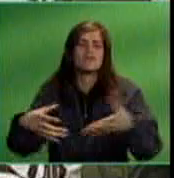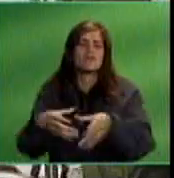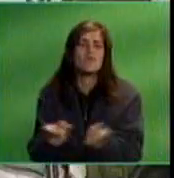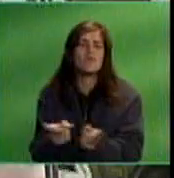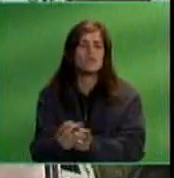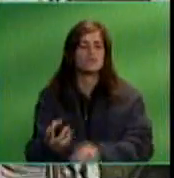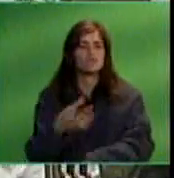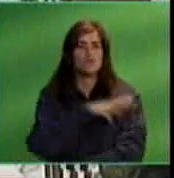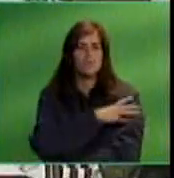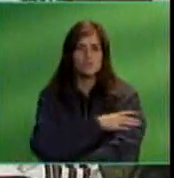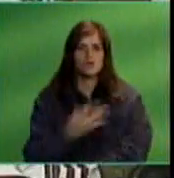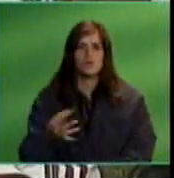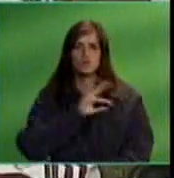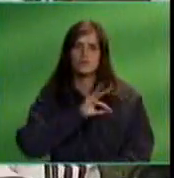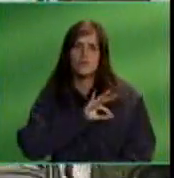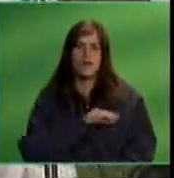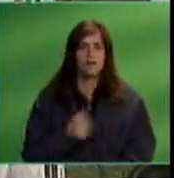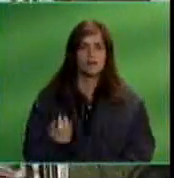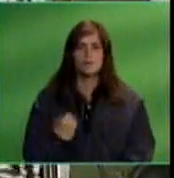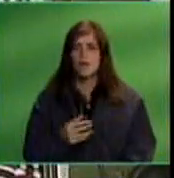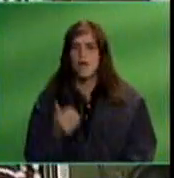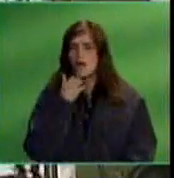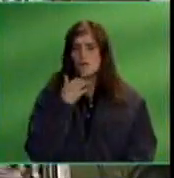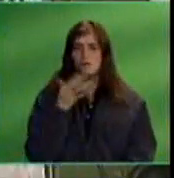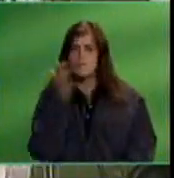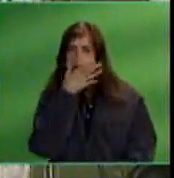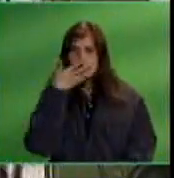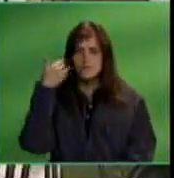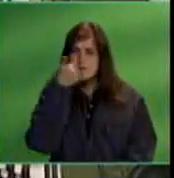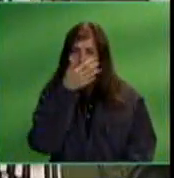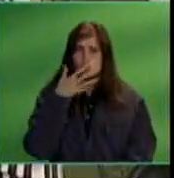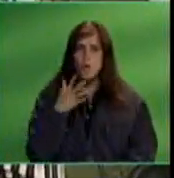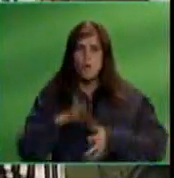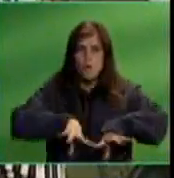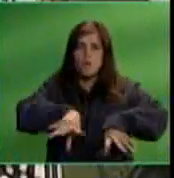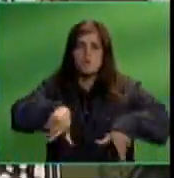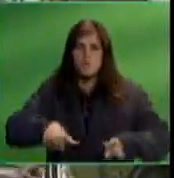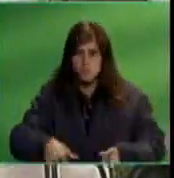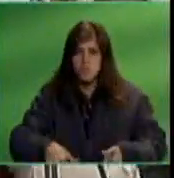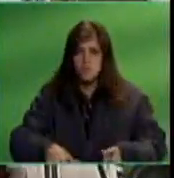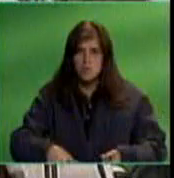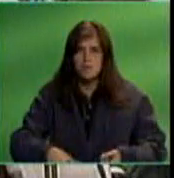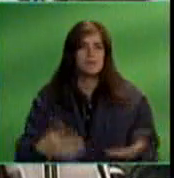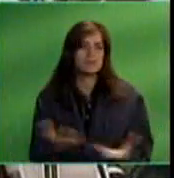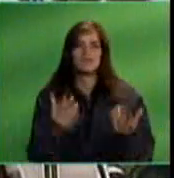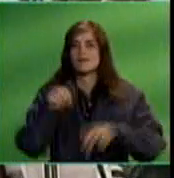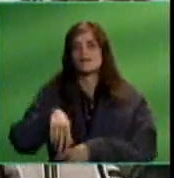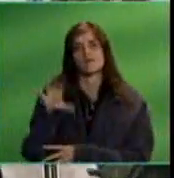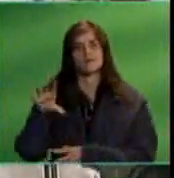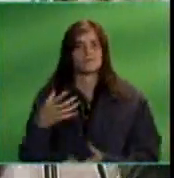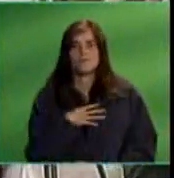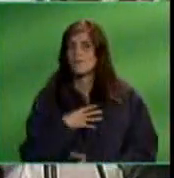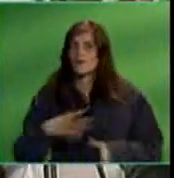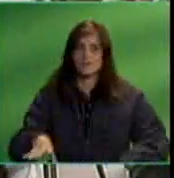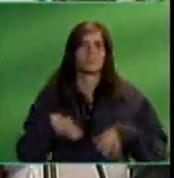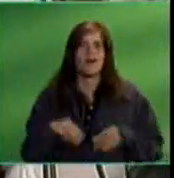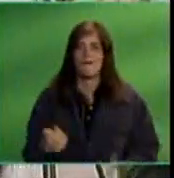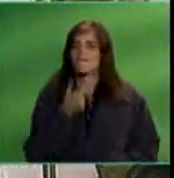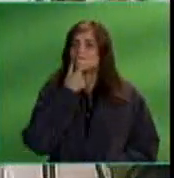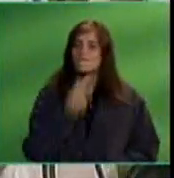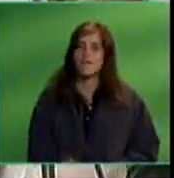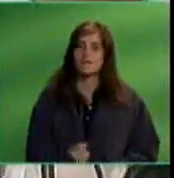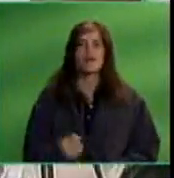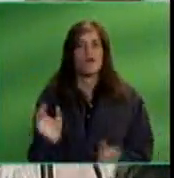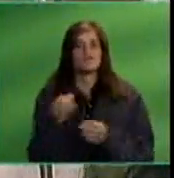sector de la sociedad caprichoso mafioso corrupto incendia este país es muy fácil